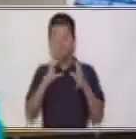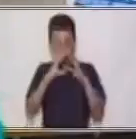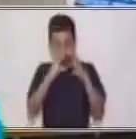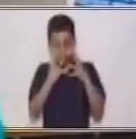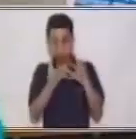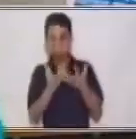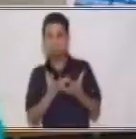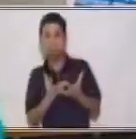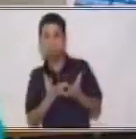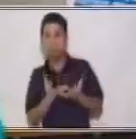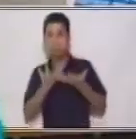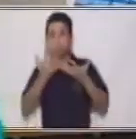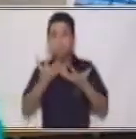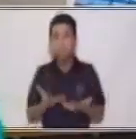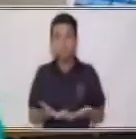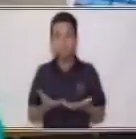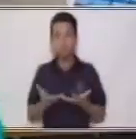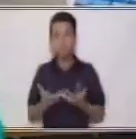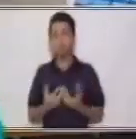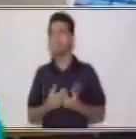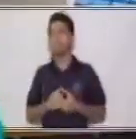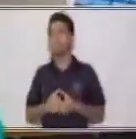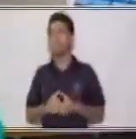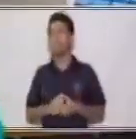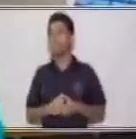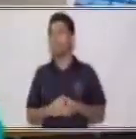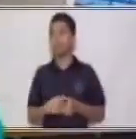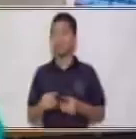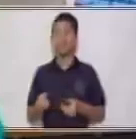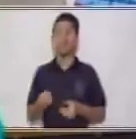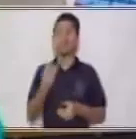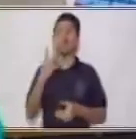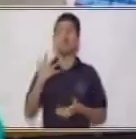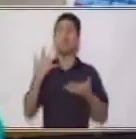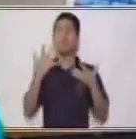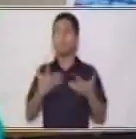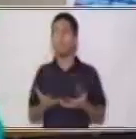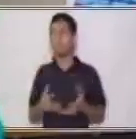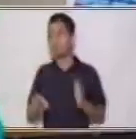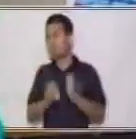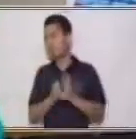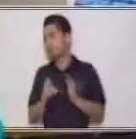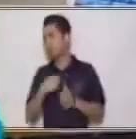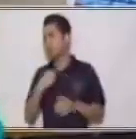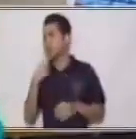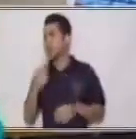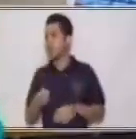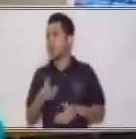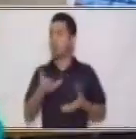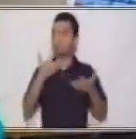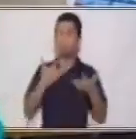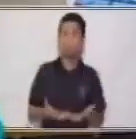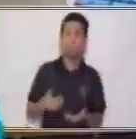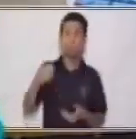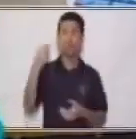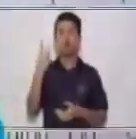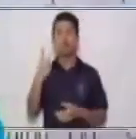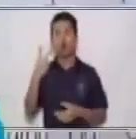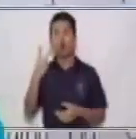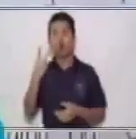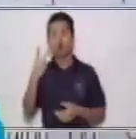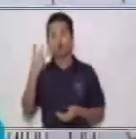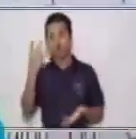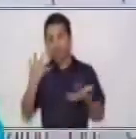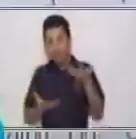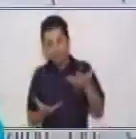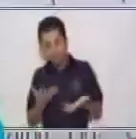en peso determinado. ¿Cuánto pesa? Nosotros decimos esto pesa 2 libras, 3 libras, tenemos